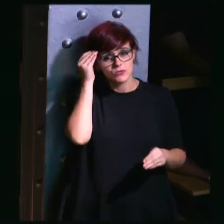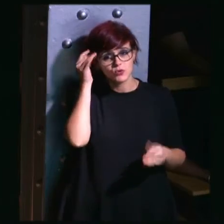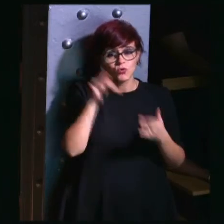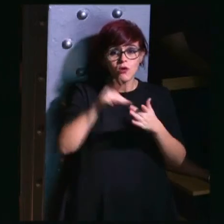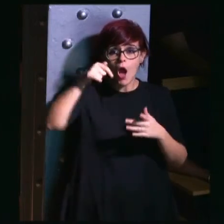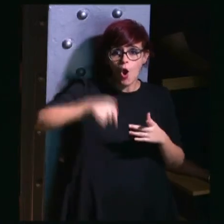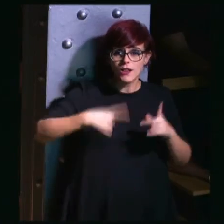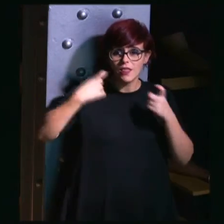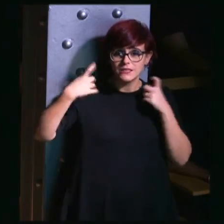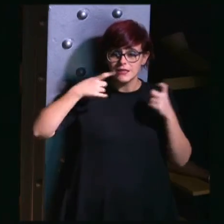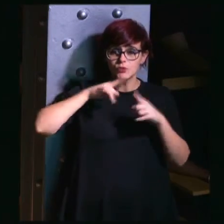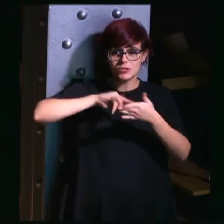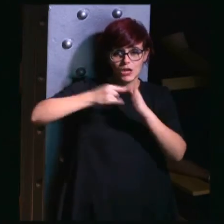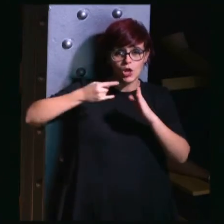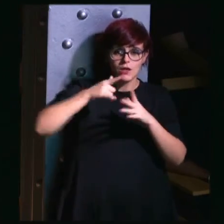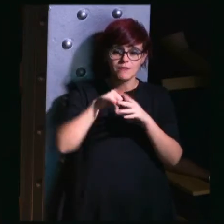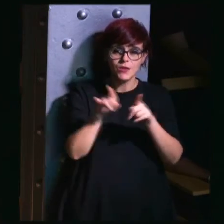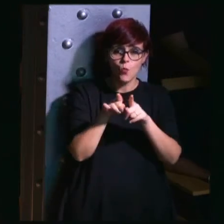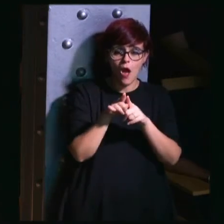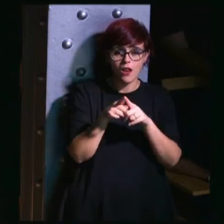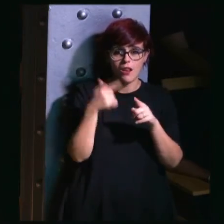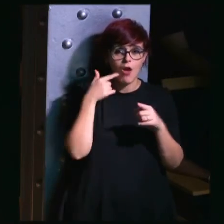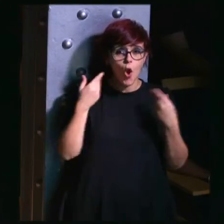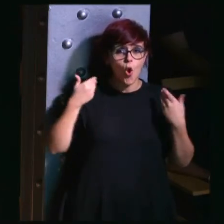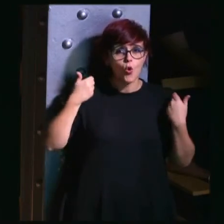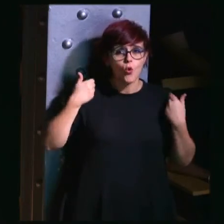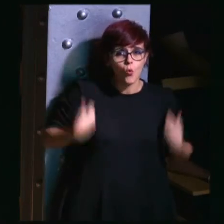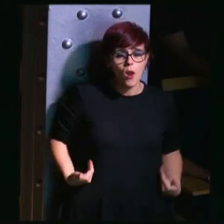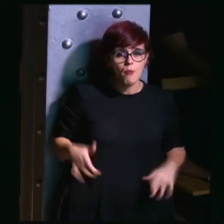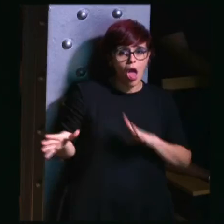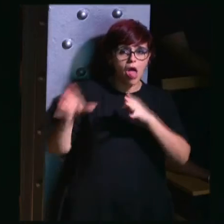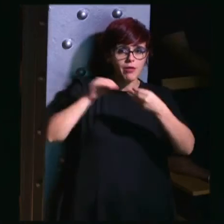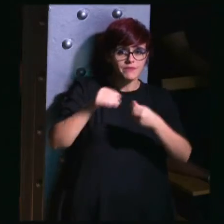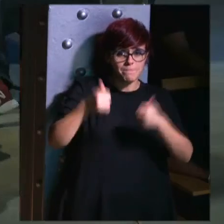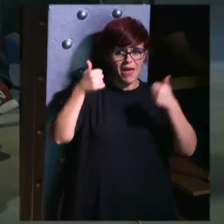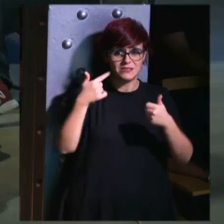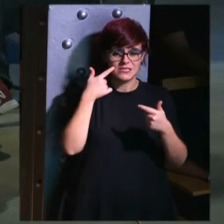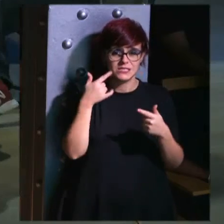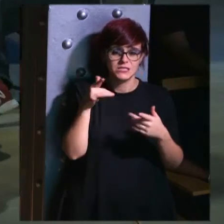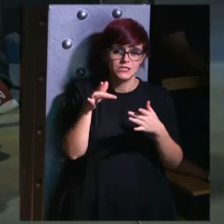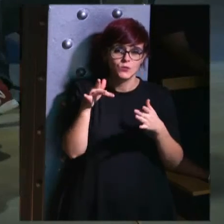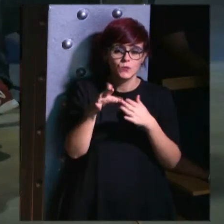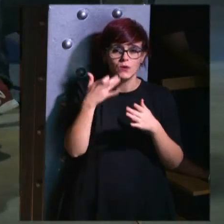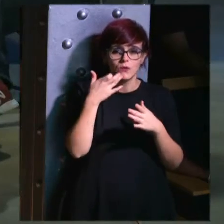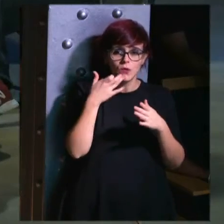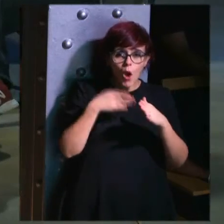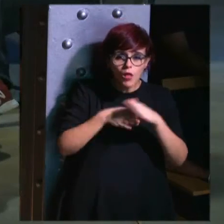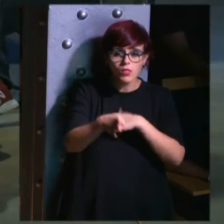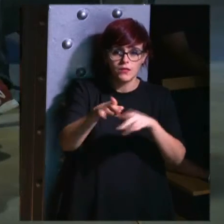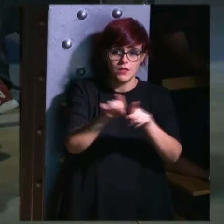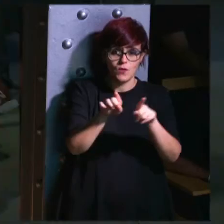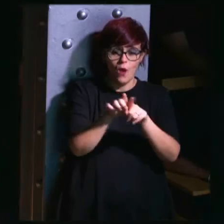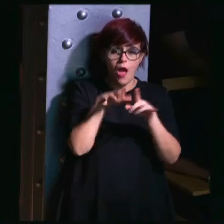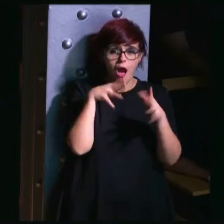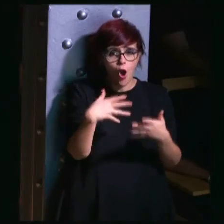hoy necesitamos que sean un poquito más ergonómicos para que no tengamos una barrera de entrada tan grande como la tenemos a